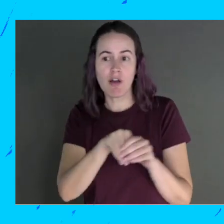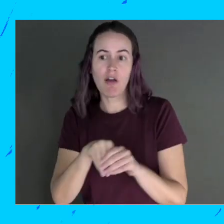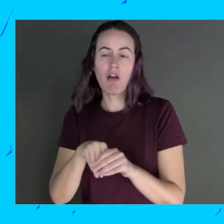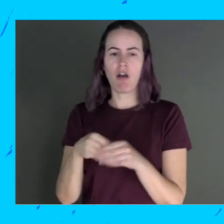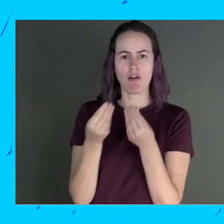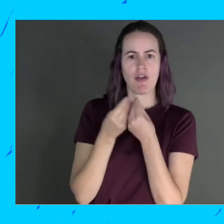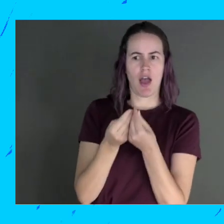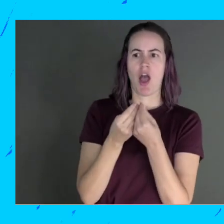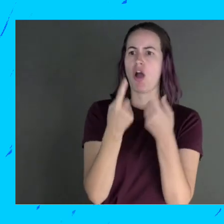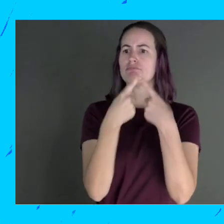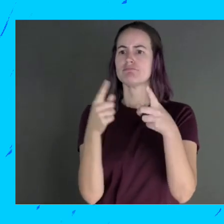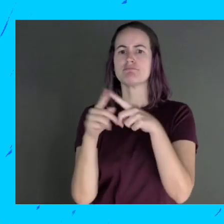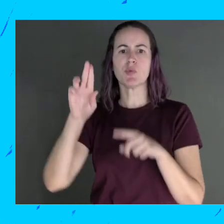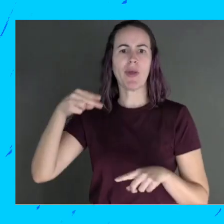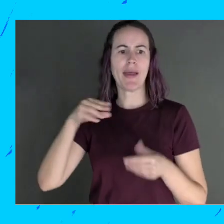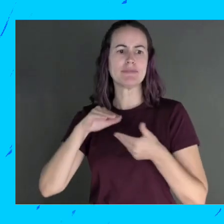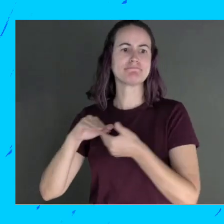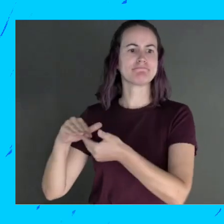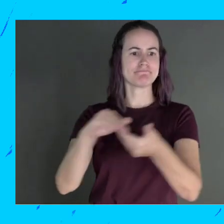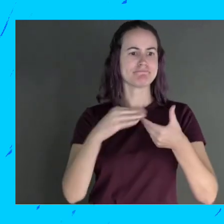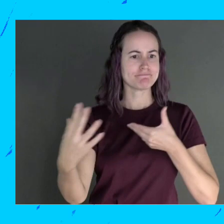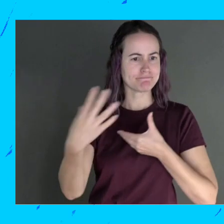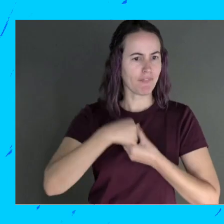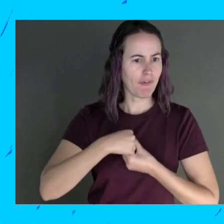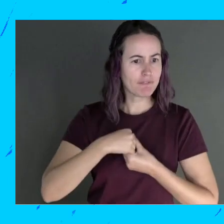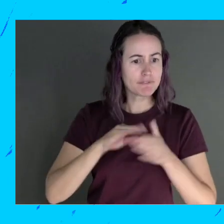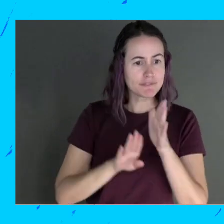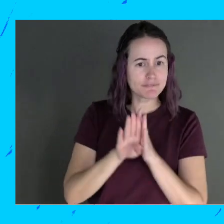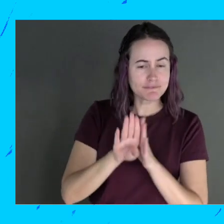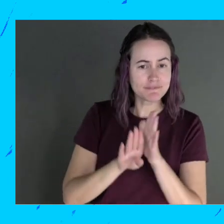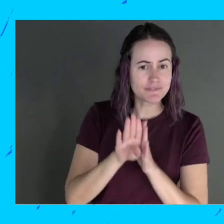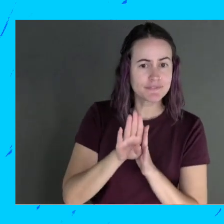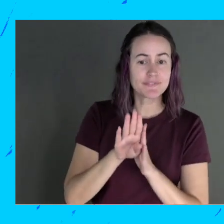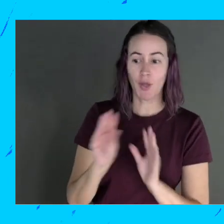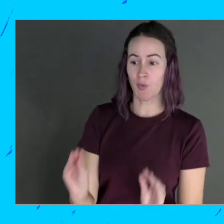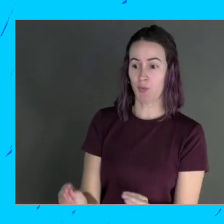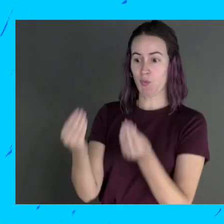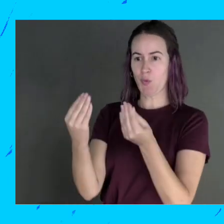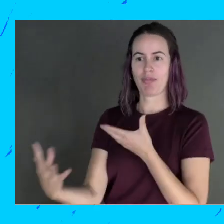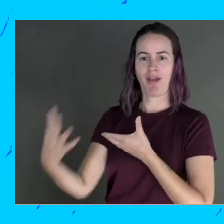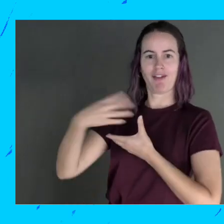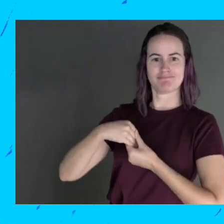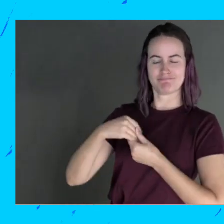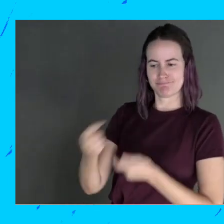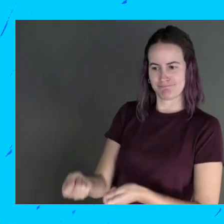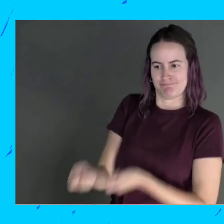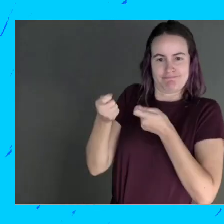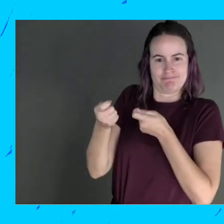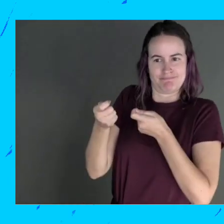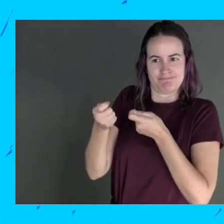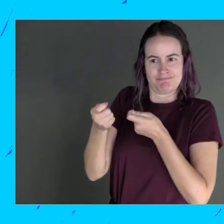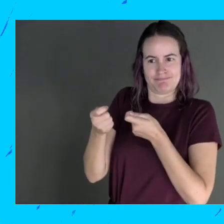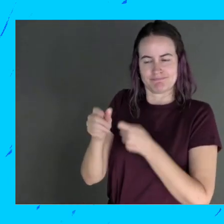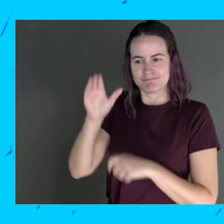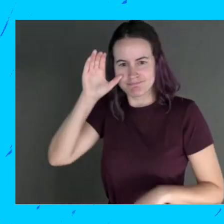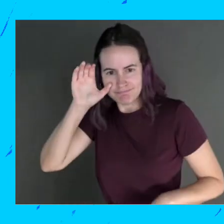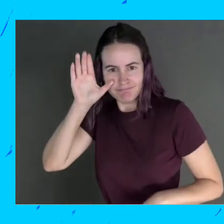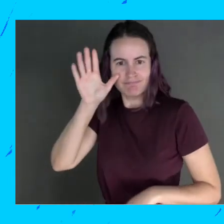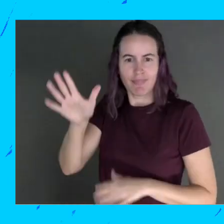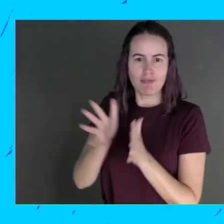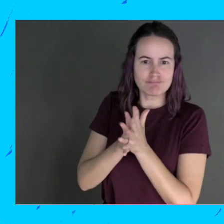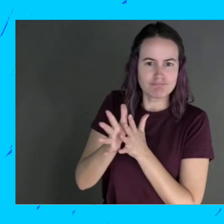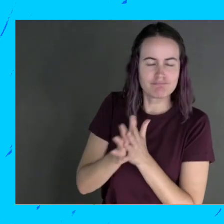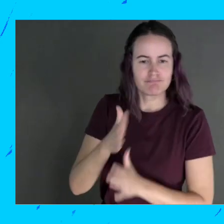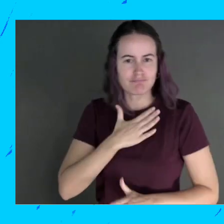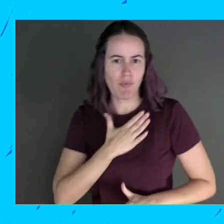La cuestión de que se discutió en la Asamblea General de la ONU y cómo los jóvenes han